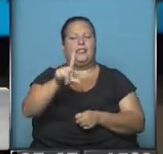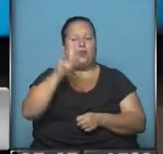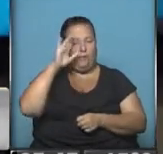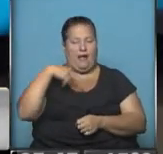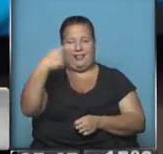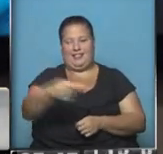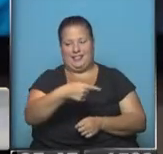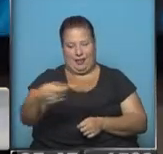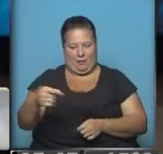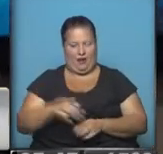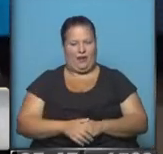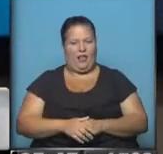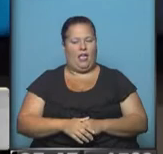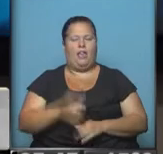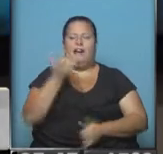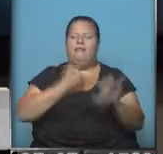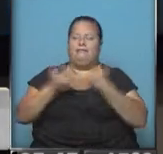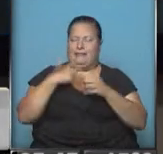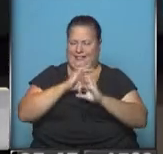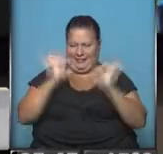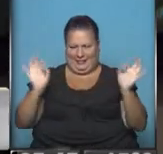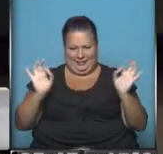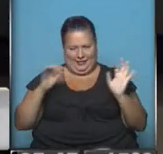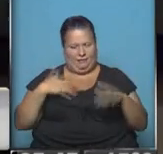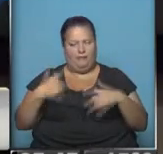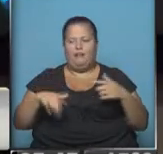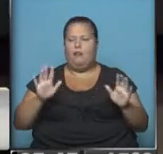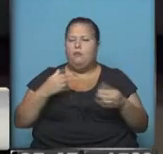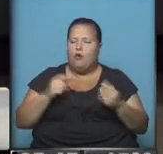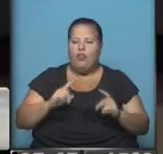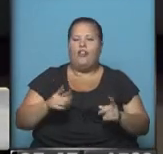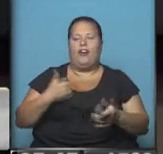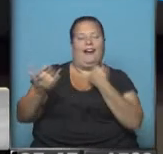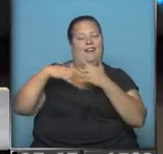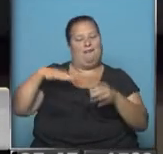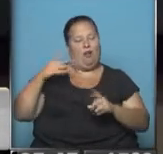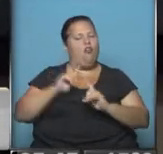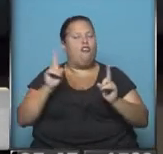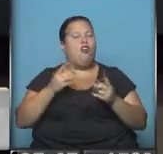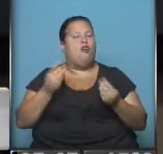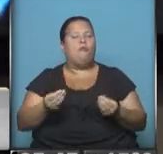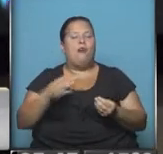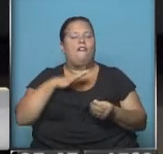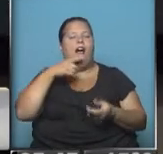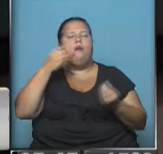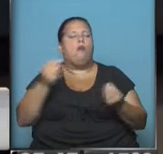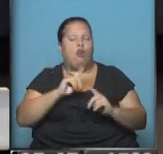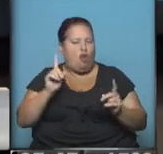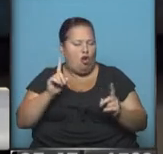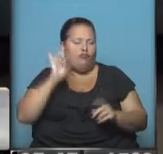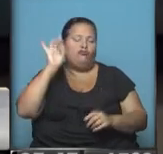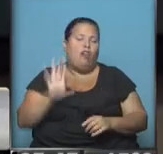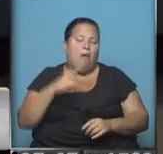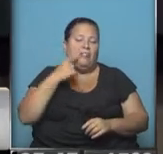de 7 la semana próxima no dio explicaciones de anticipos gracias pregunta no porque no dio ninguna justificación dijo simplemente